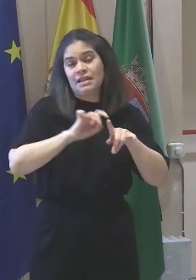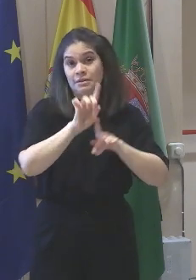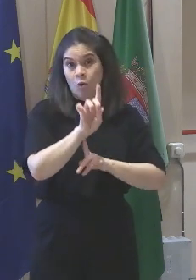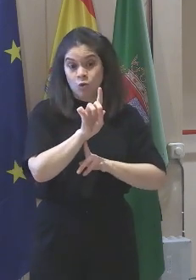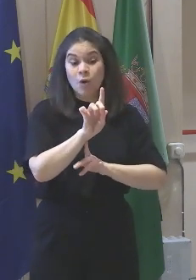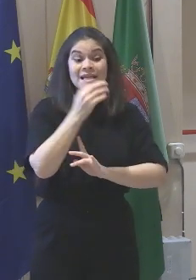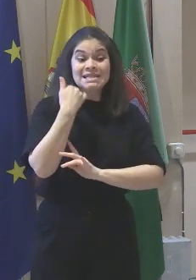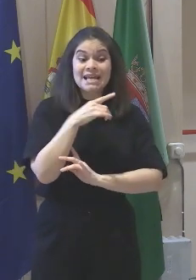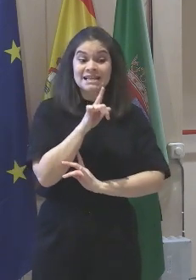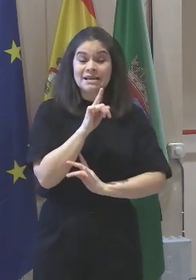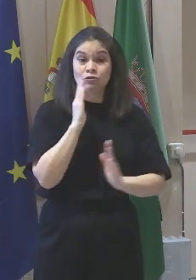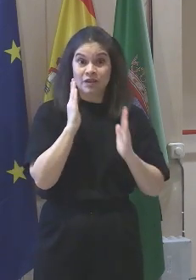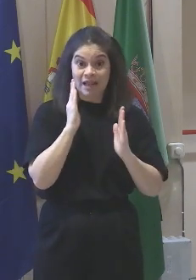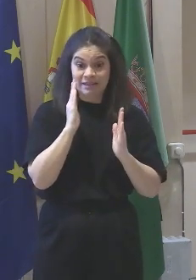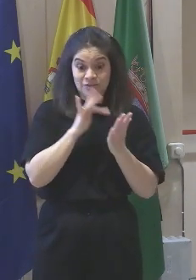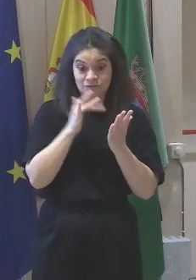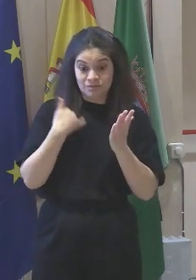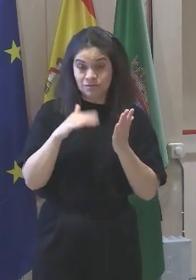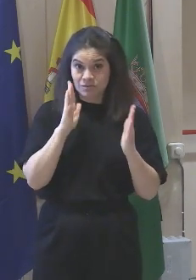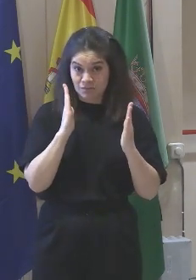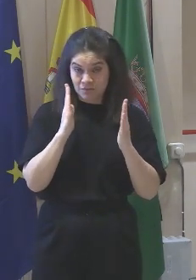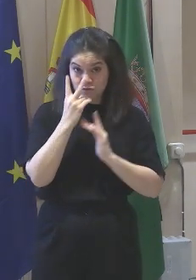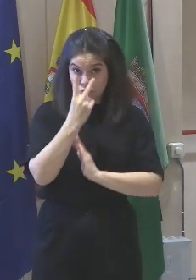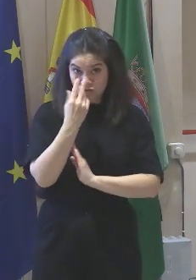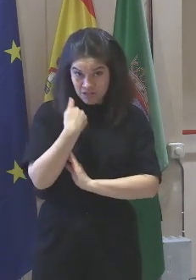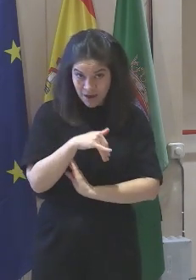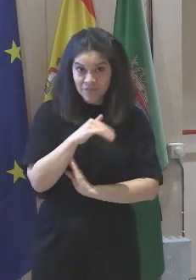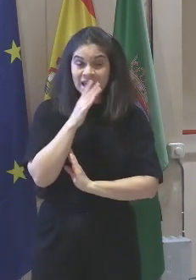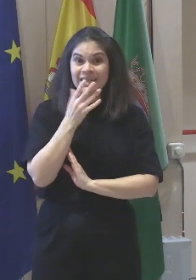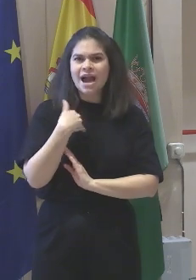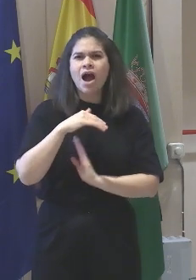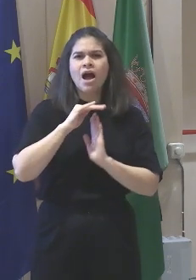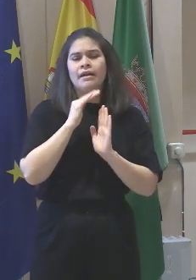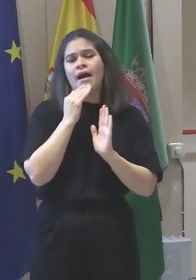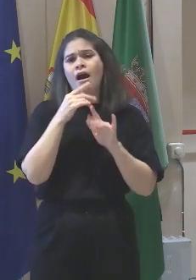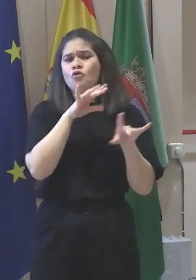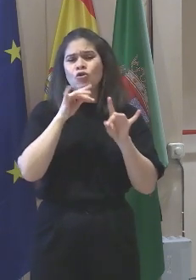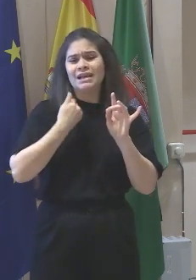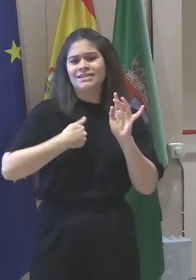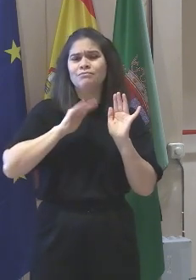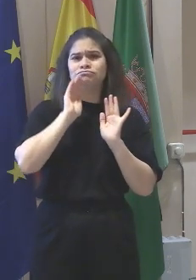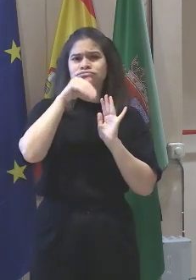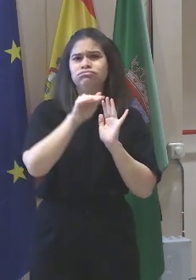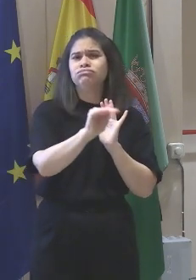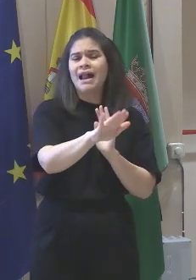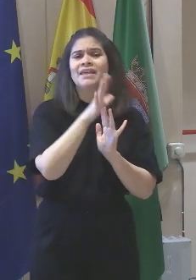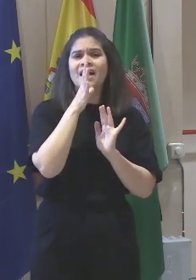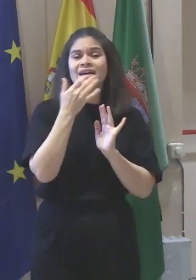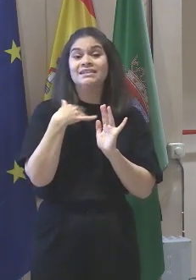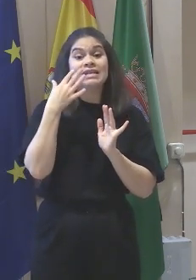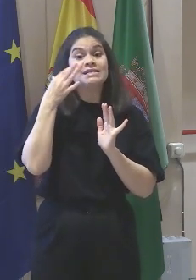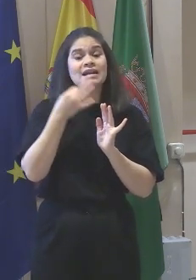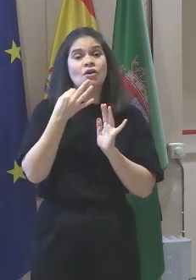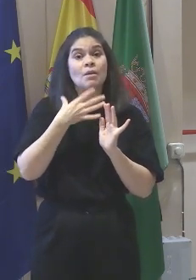ya estamos en ese estadio 2, o sea, ya hay alguna alteración de la glucosa, ese riesgo de progresión